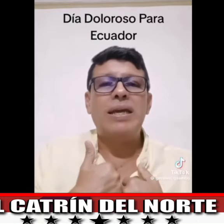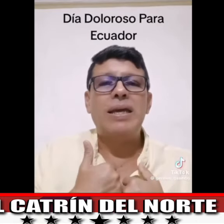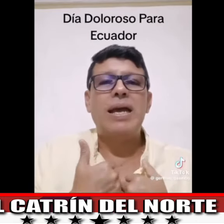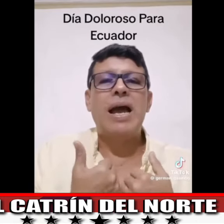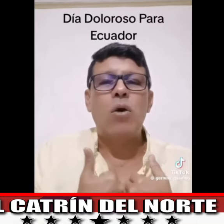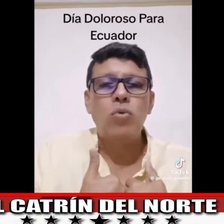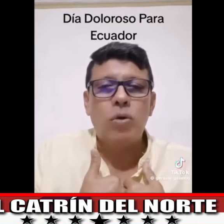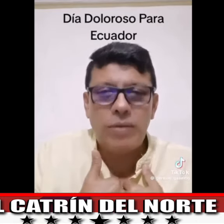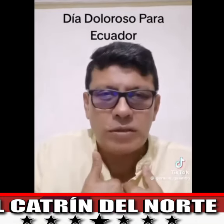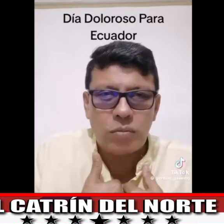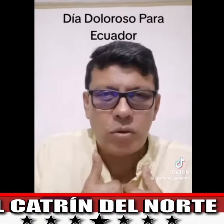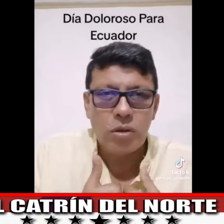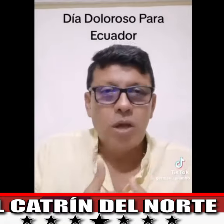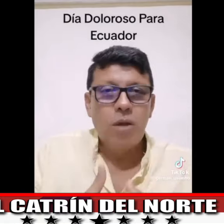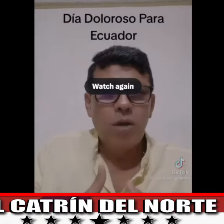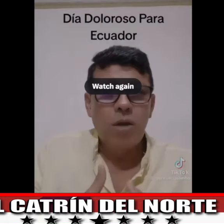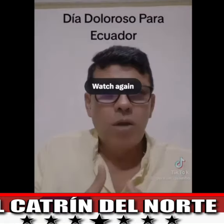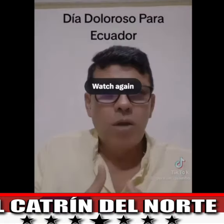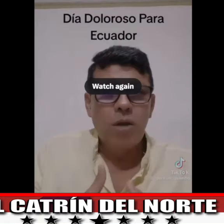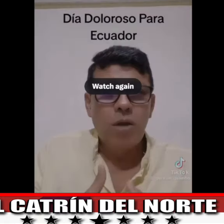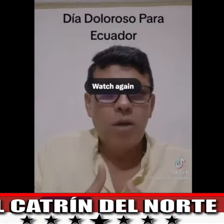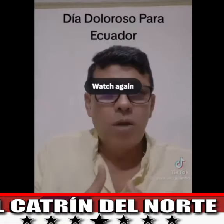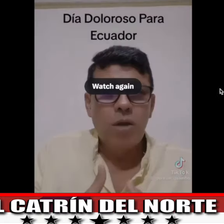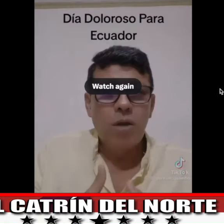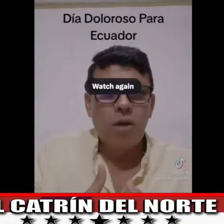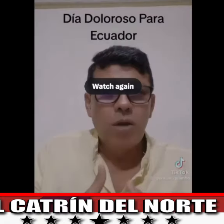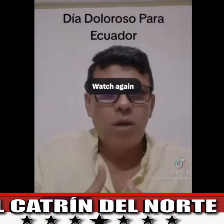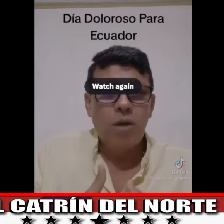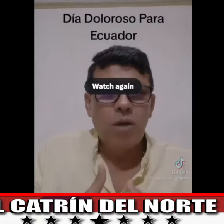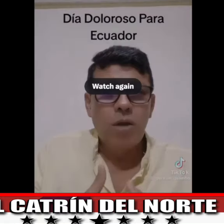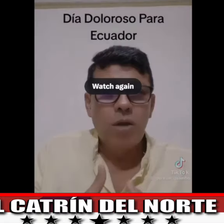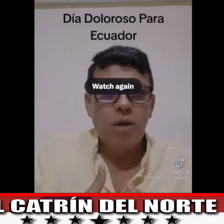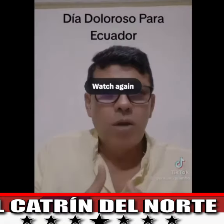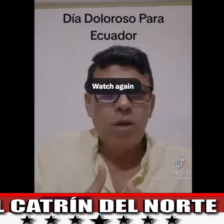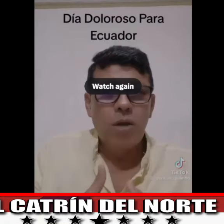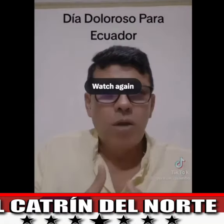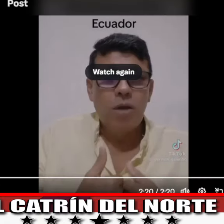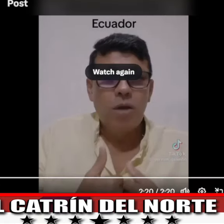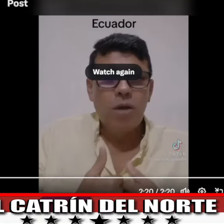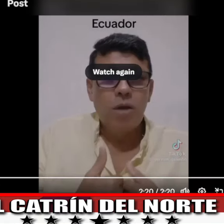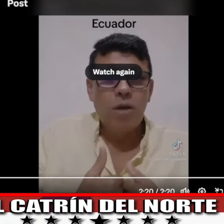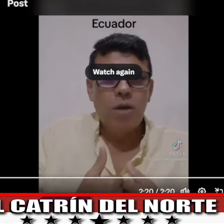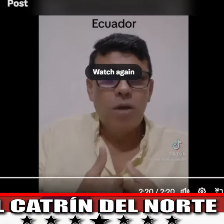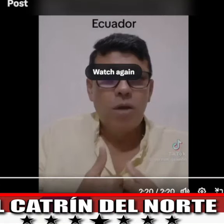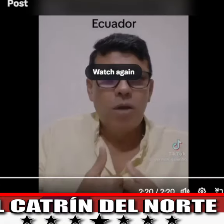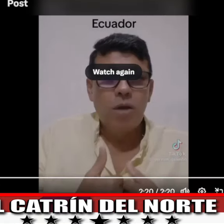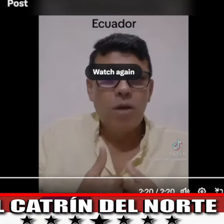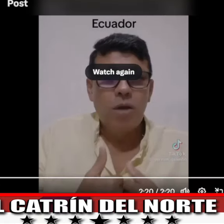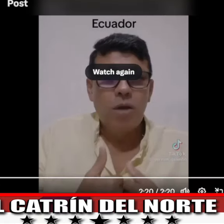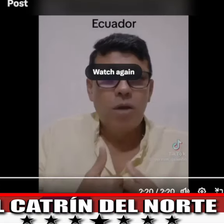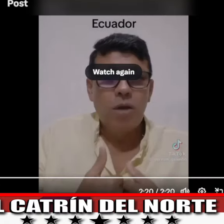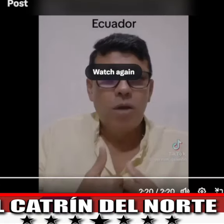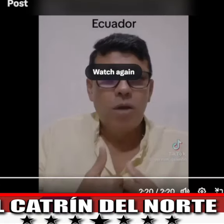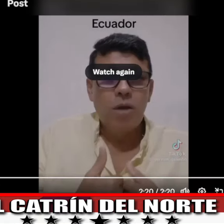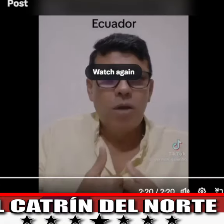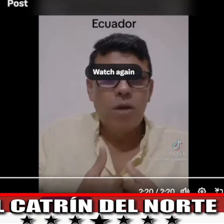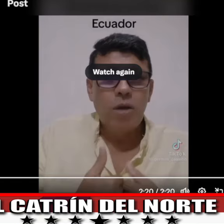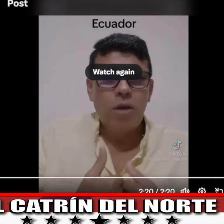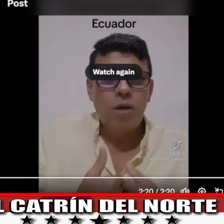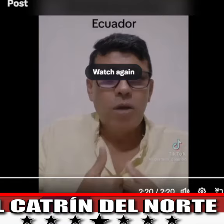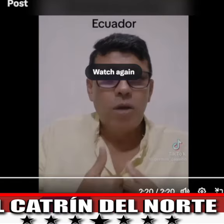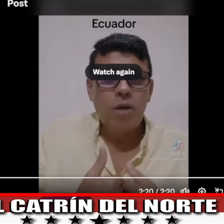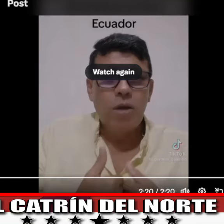protegen a uno mismo Pues ya lo escucharon bien mexicanos y mexicanas Y sí es un